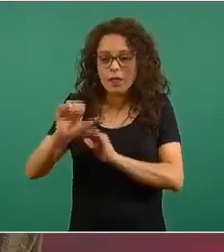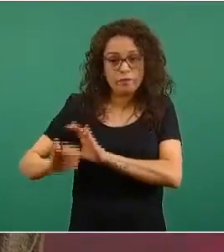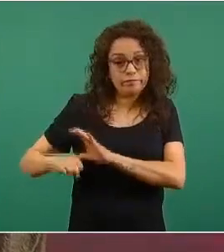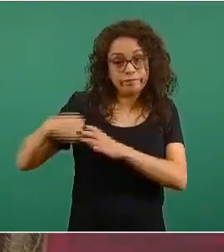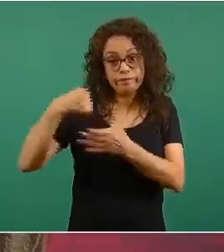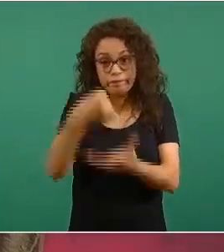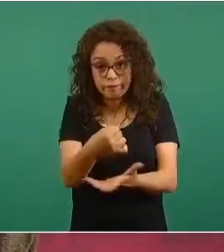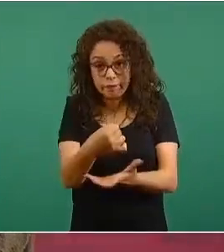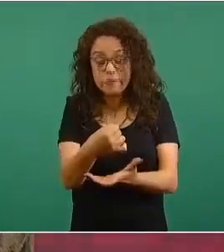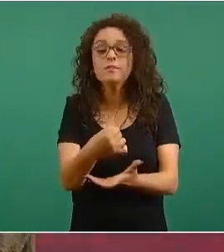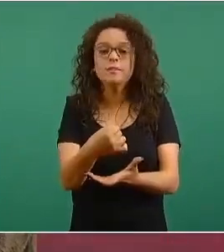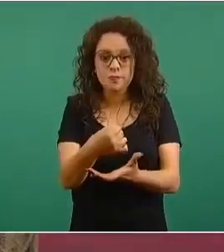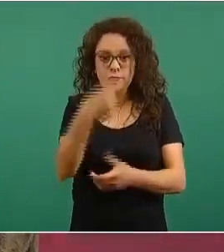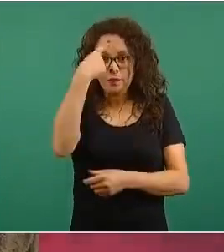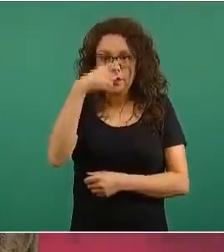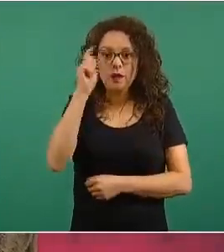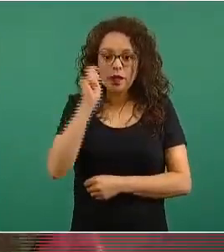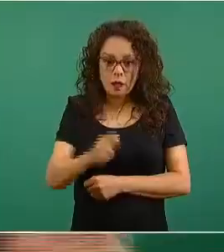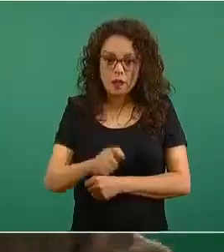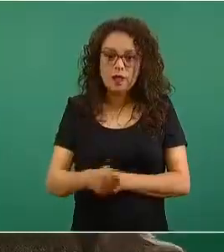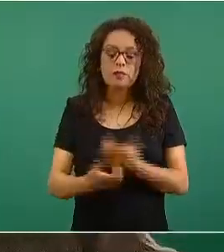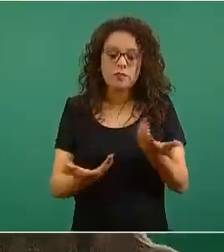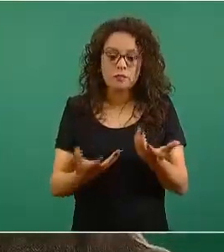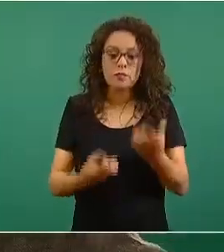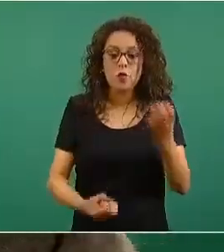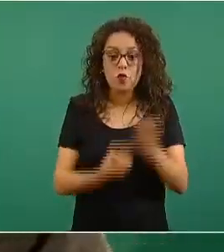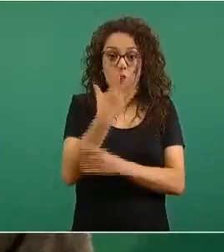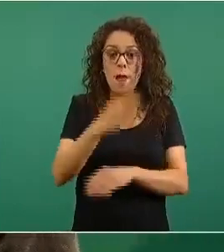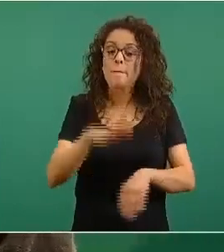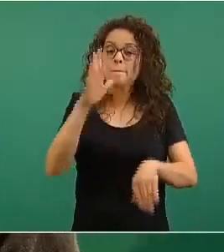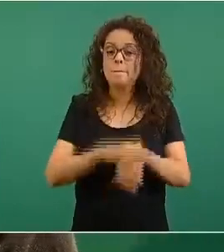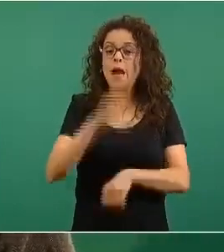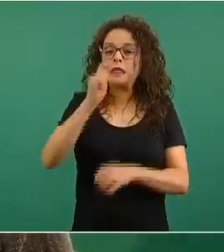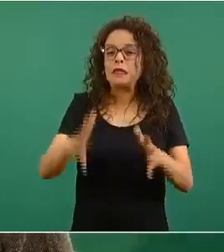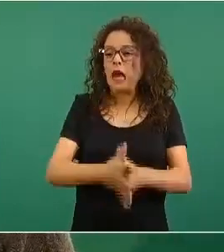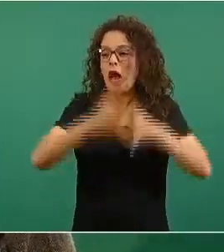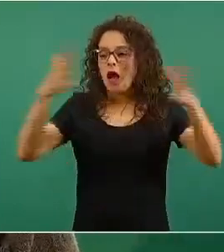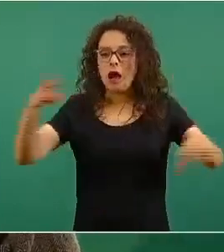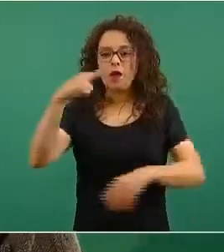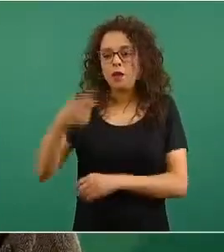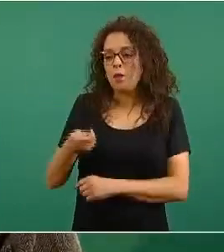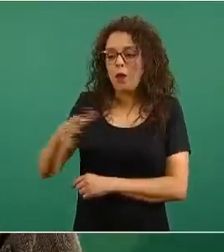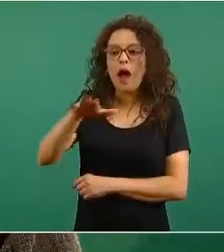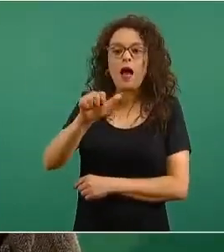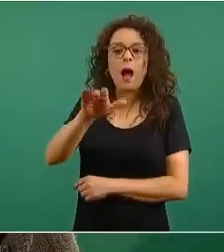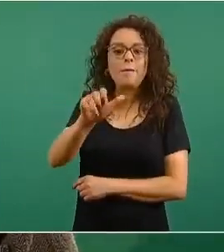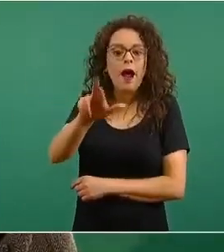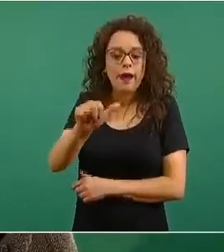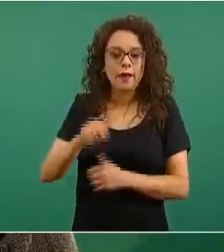inversión en renovar las cámaras, sobre todo las que son de gran tamaño. En algún momento se